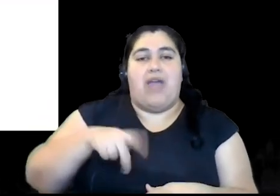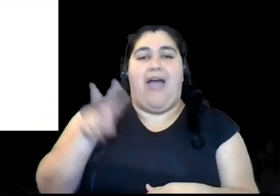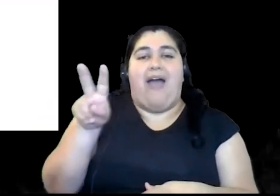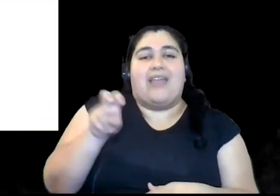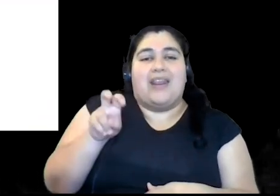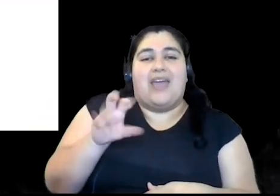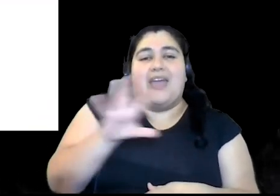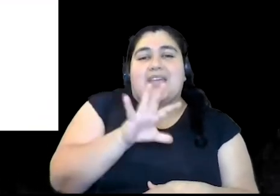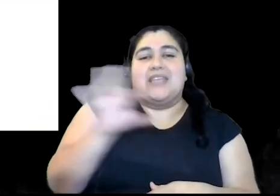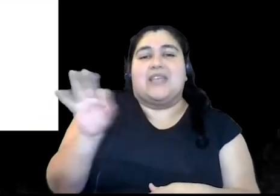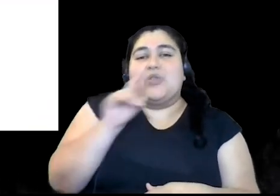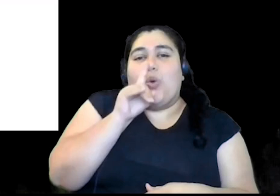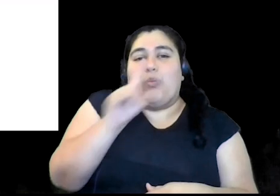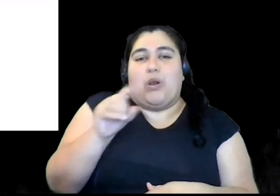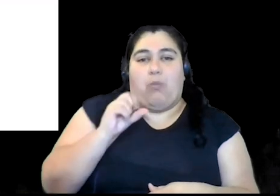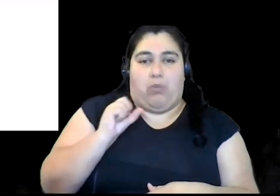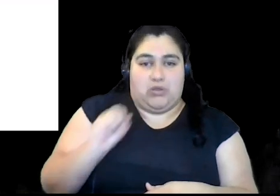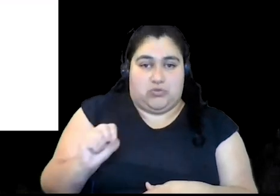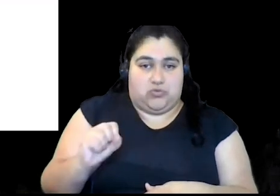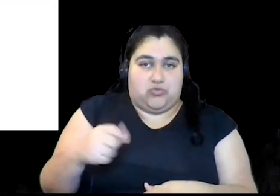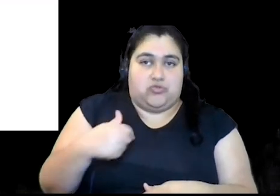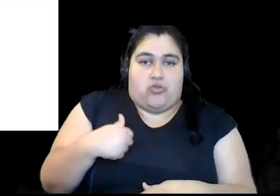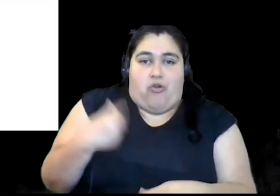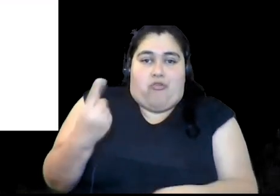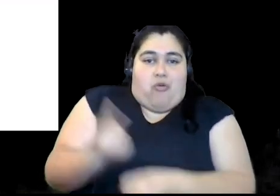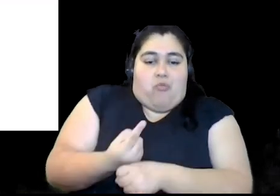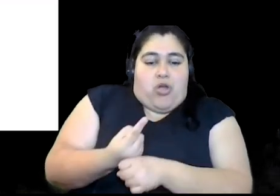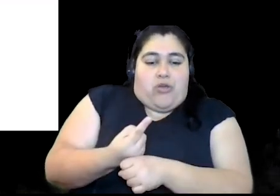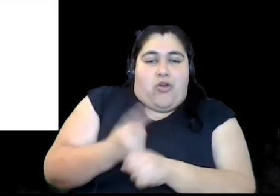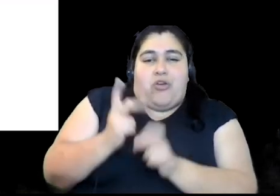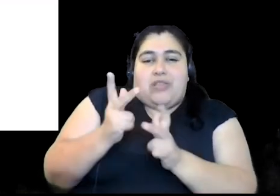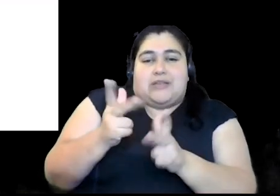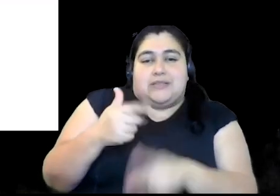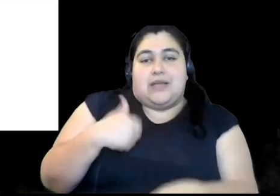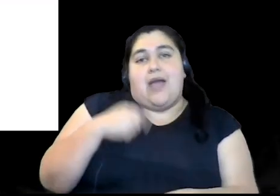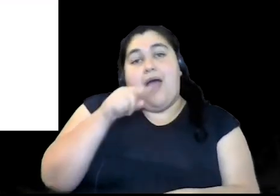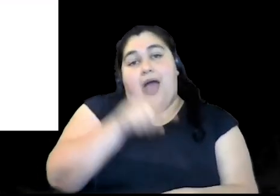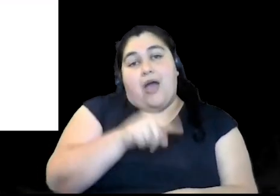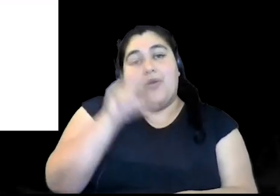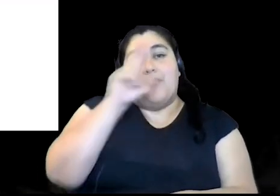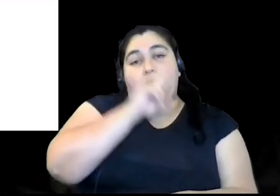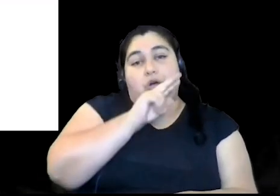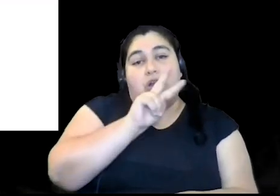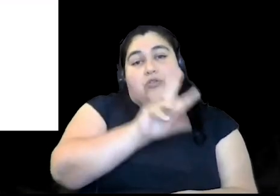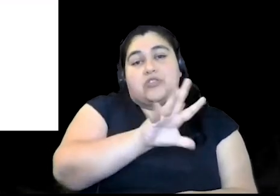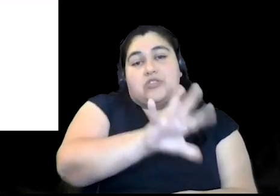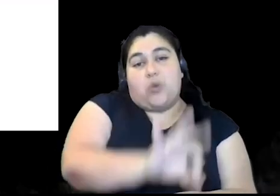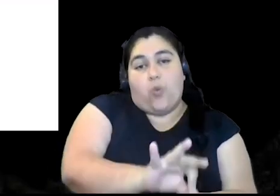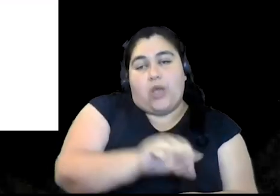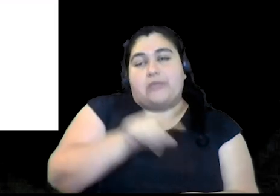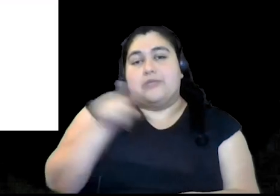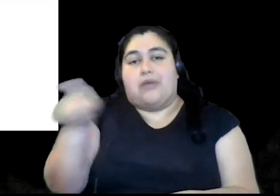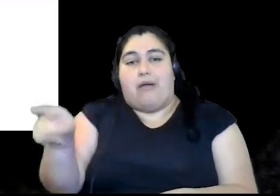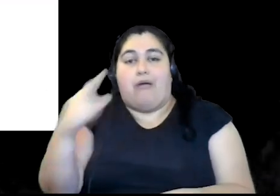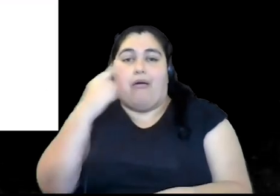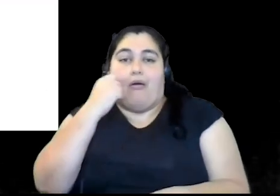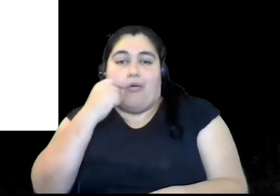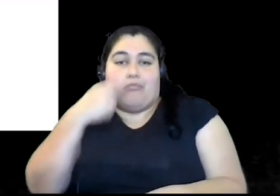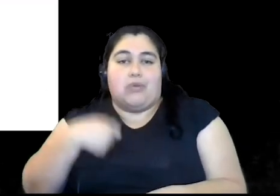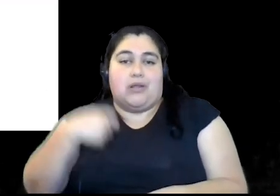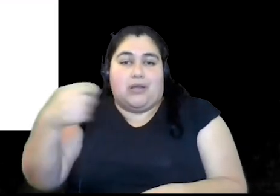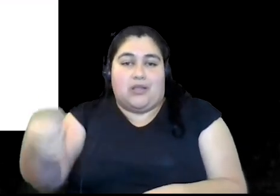son 500.000 pesos. Yo no puedo decir, bueno, la señora toma 250 y el marido